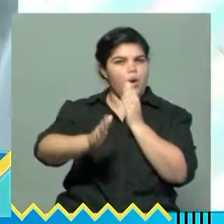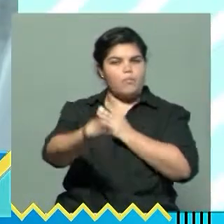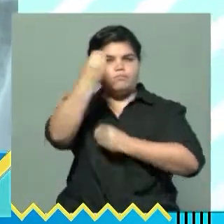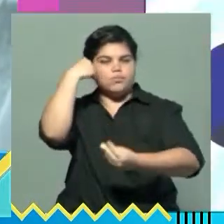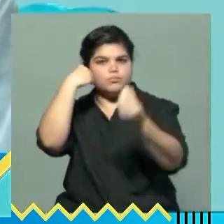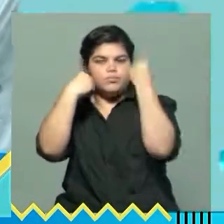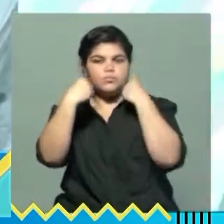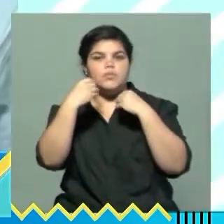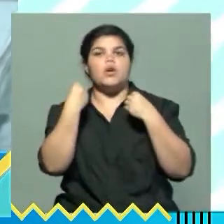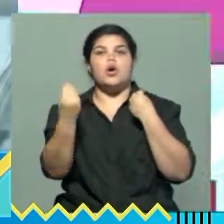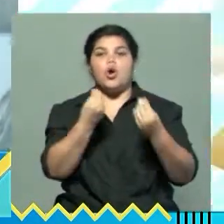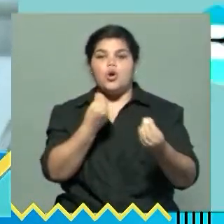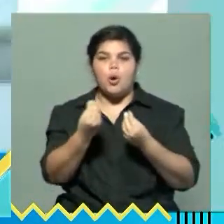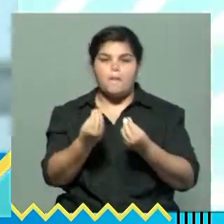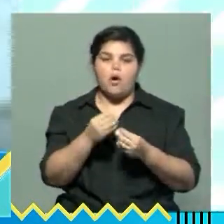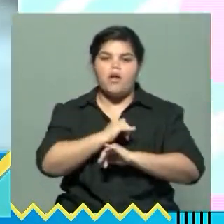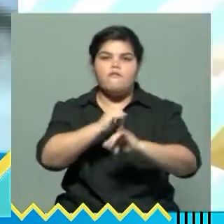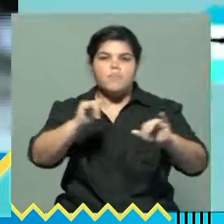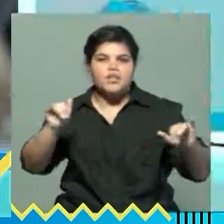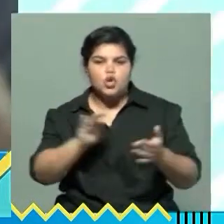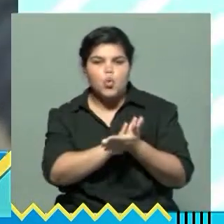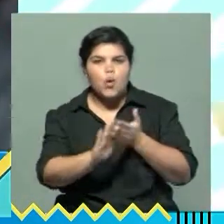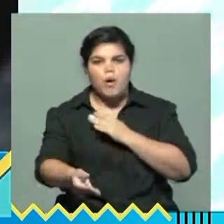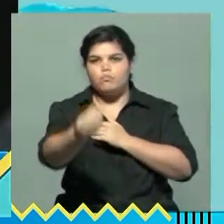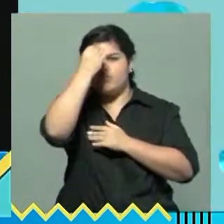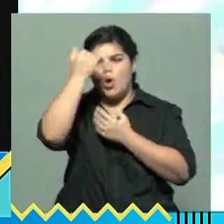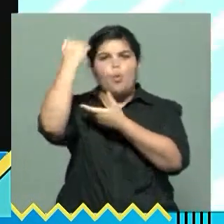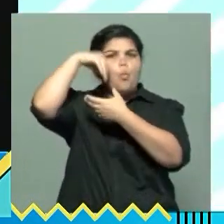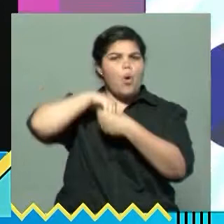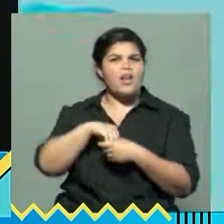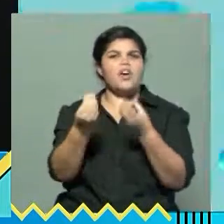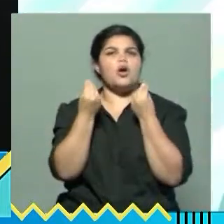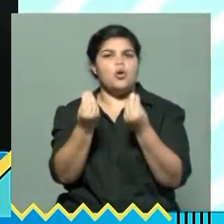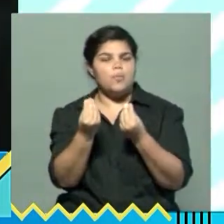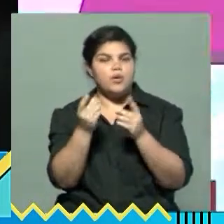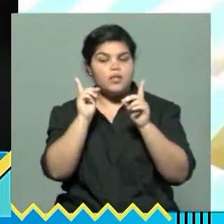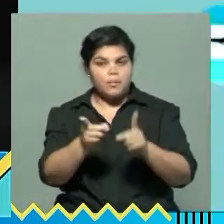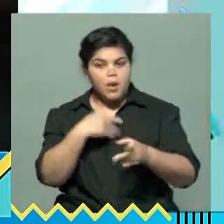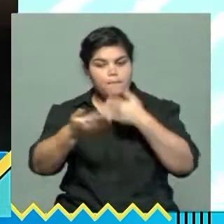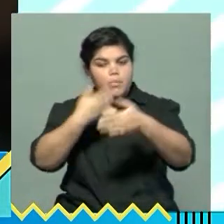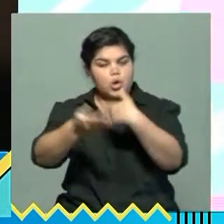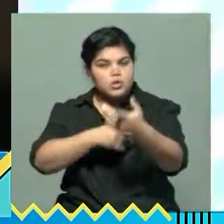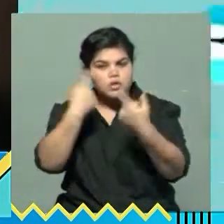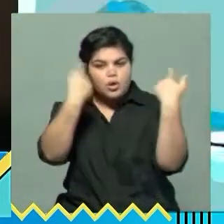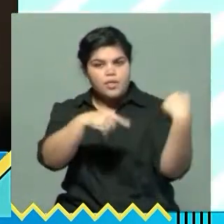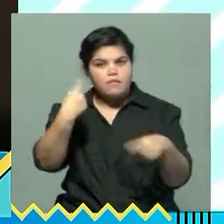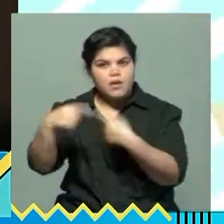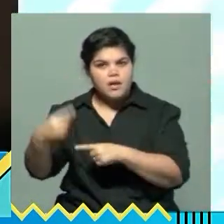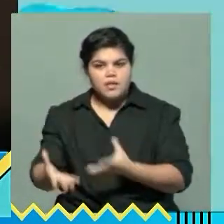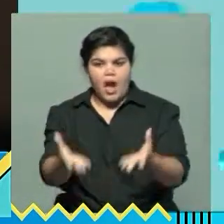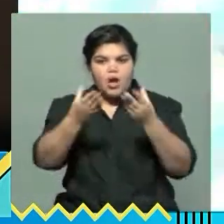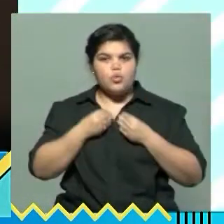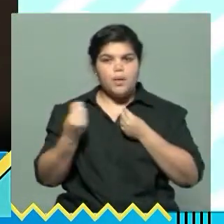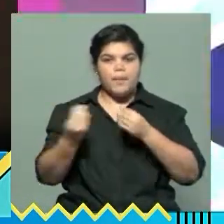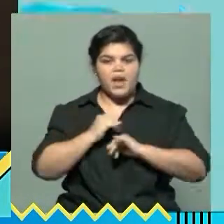de información nueva, cómo distintos procesos permiten apropiar distintos tipos de información.